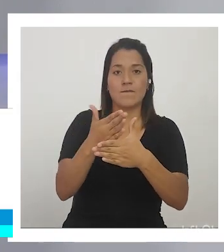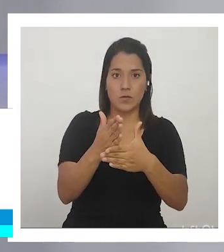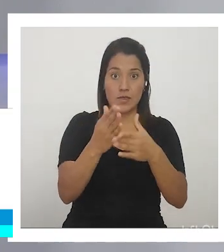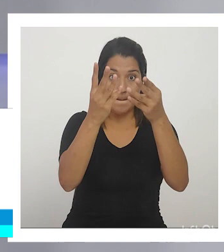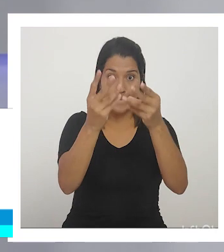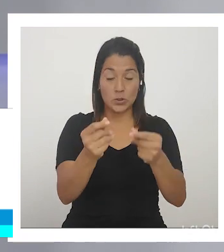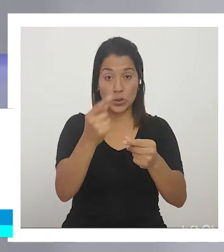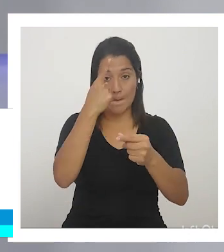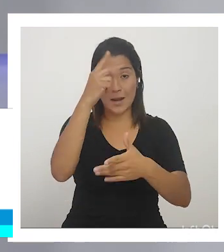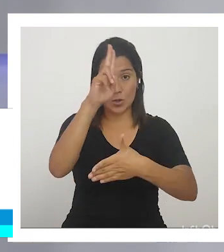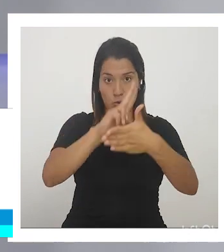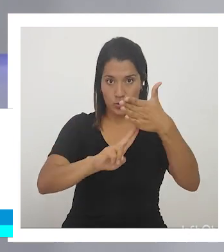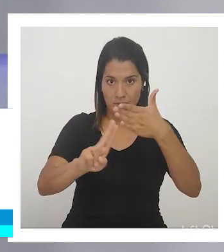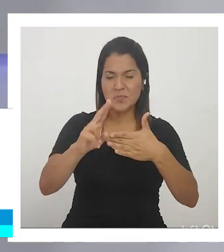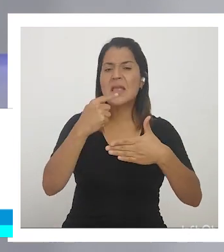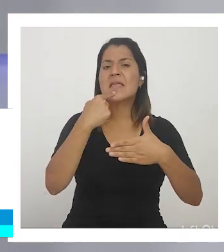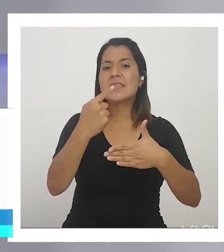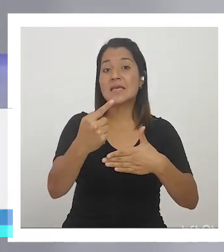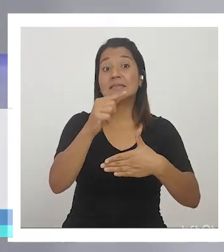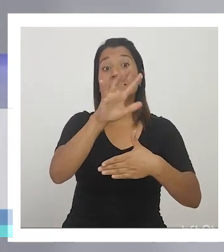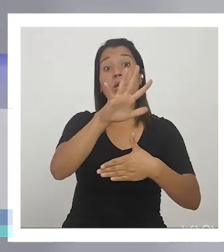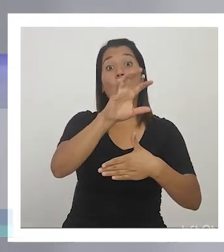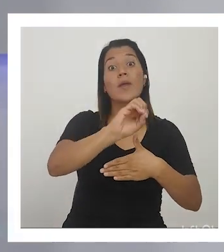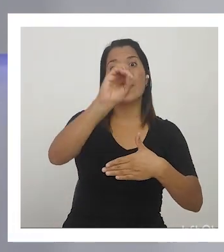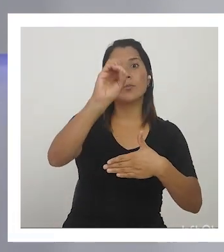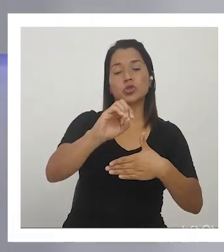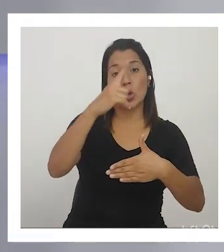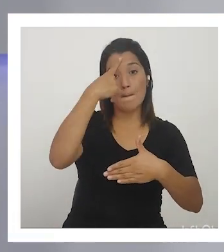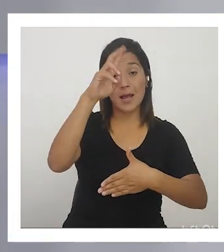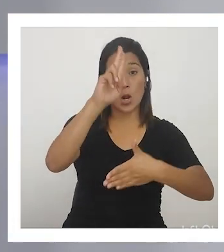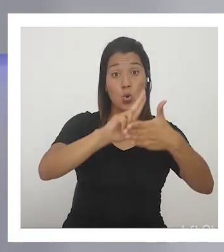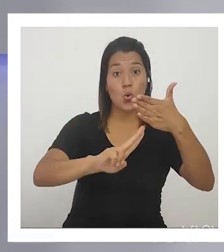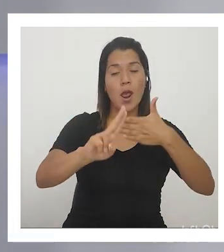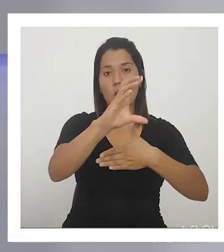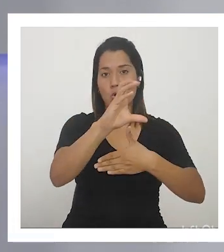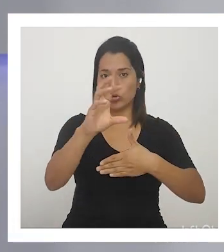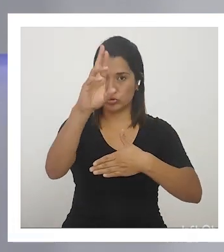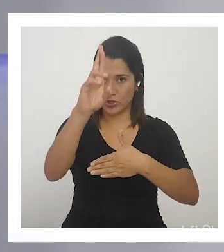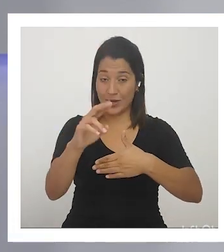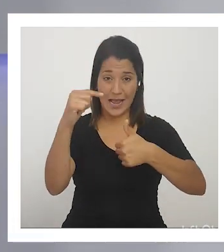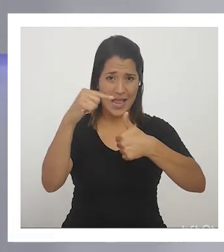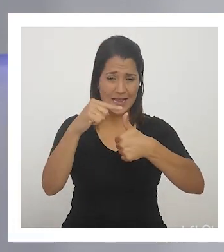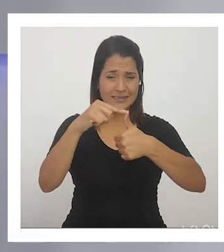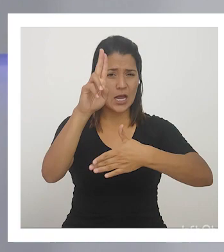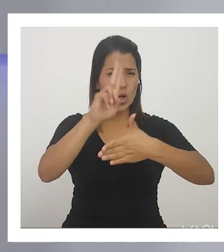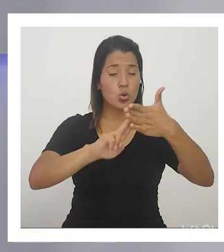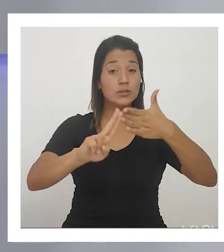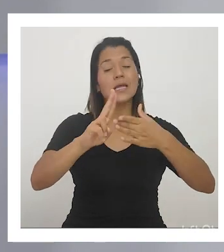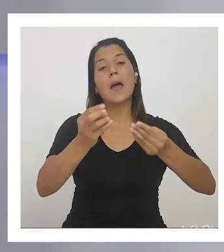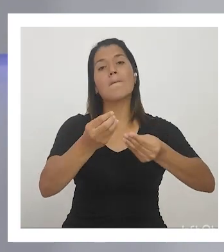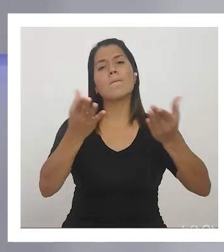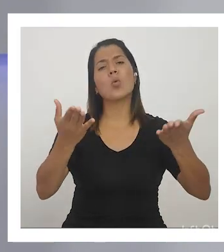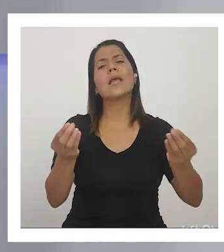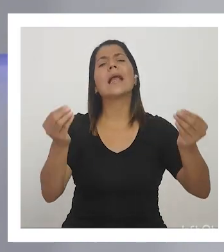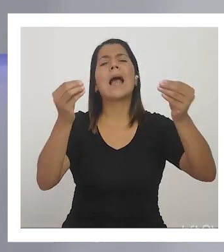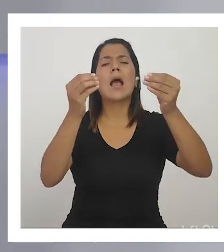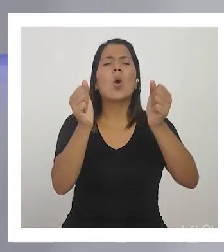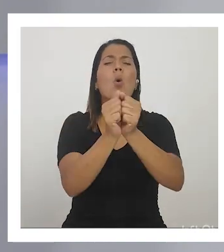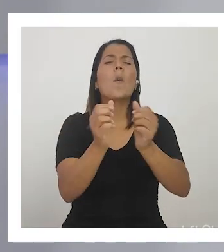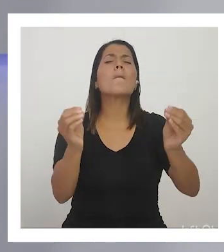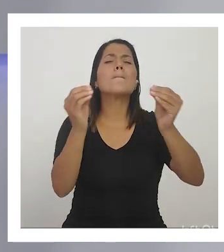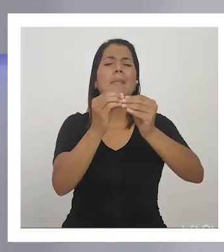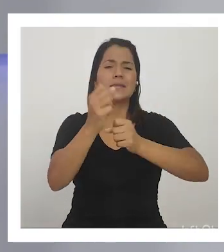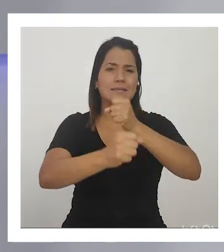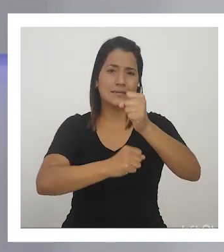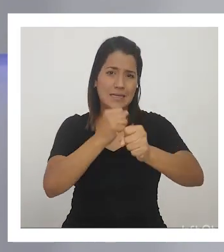Un 50% lo tiene la Universidad de Costa Rica, que es una de las universidades públicas más antiguas de nuestro país, pero bueno, han surgido